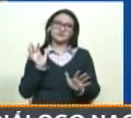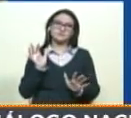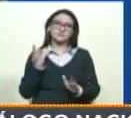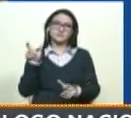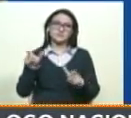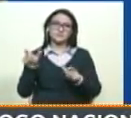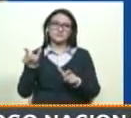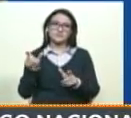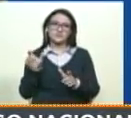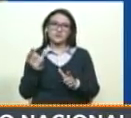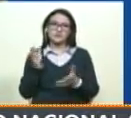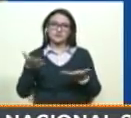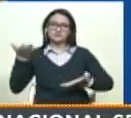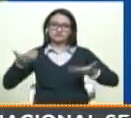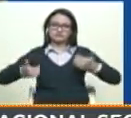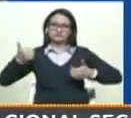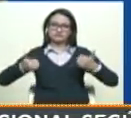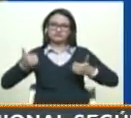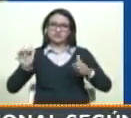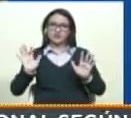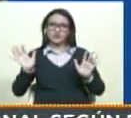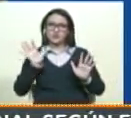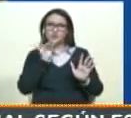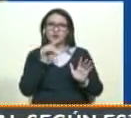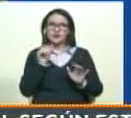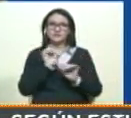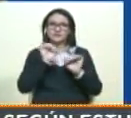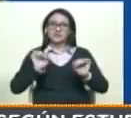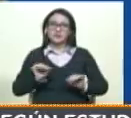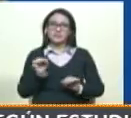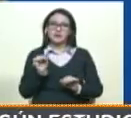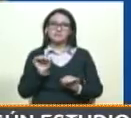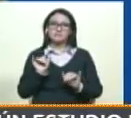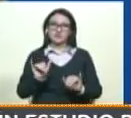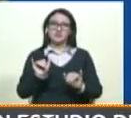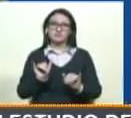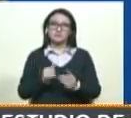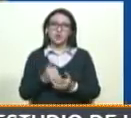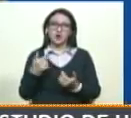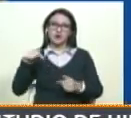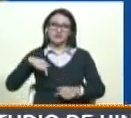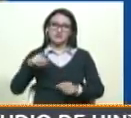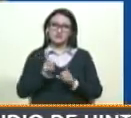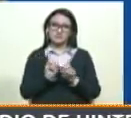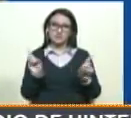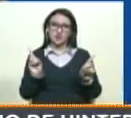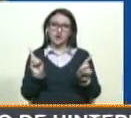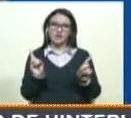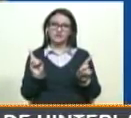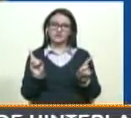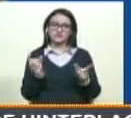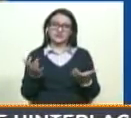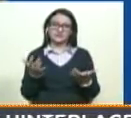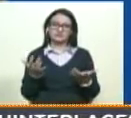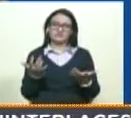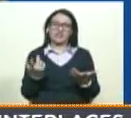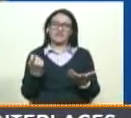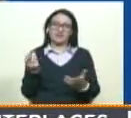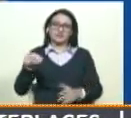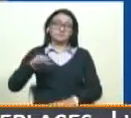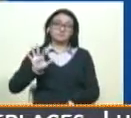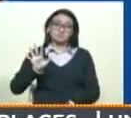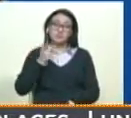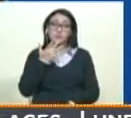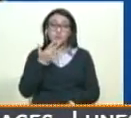republicanos y demócratas no hay en realidad una dicotomía, es un mismo sistema. Aquí la democracia de verdad tiene un déficit importante, pero si hubiese